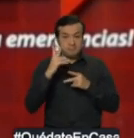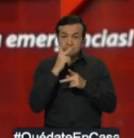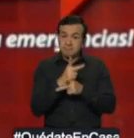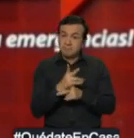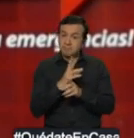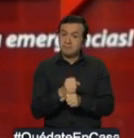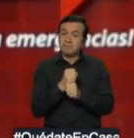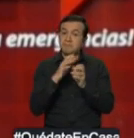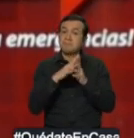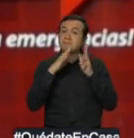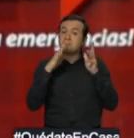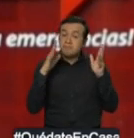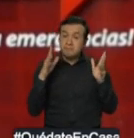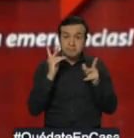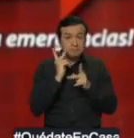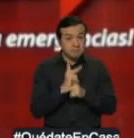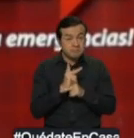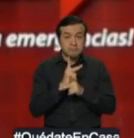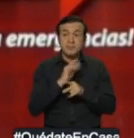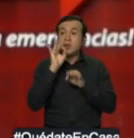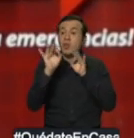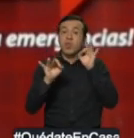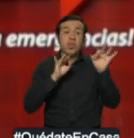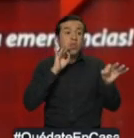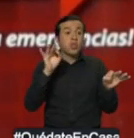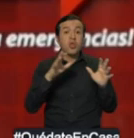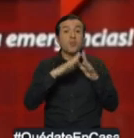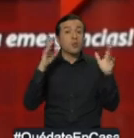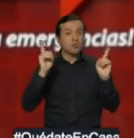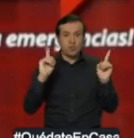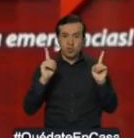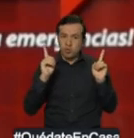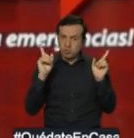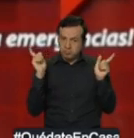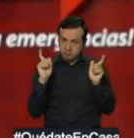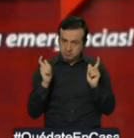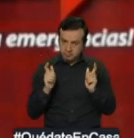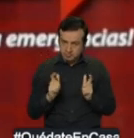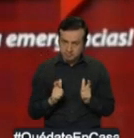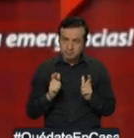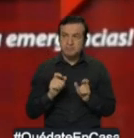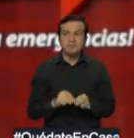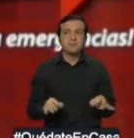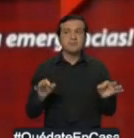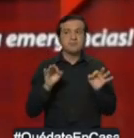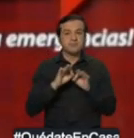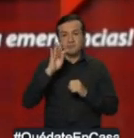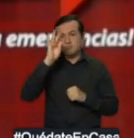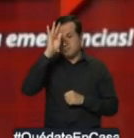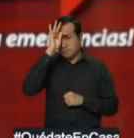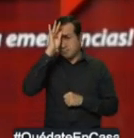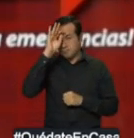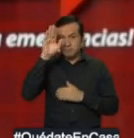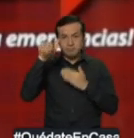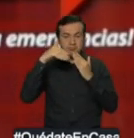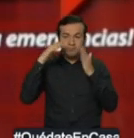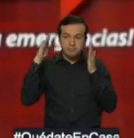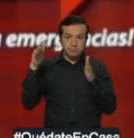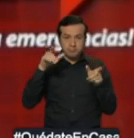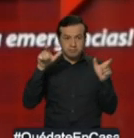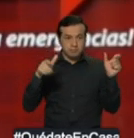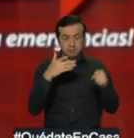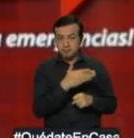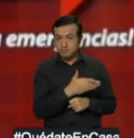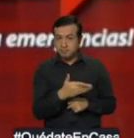máximo a reducir el número de contagios para no sobrecargar el sistema de salud y que nuestros hospitales puedan atender a quienes